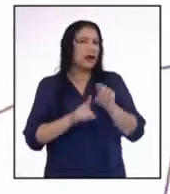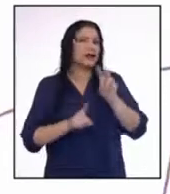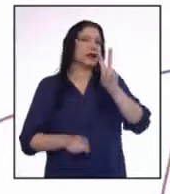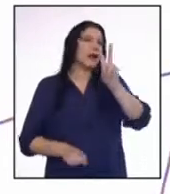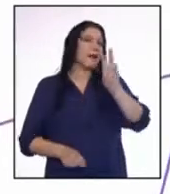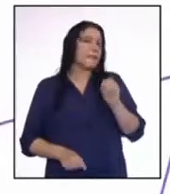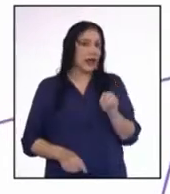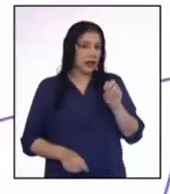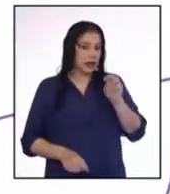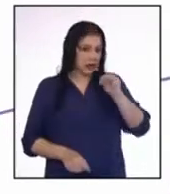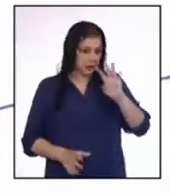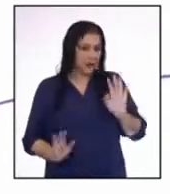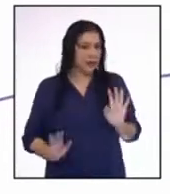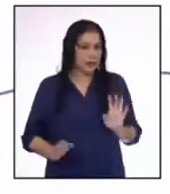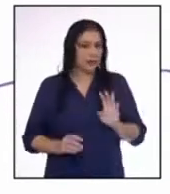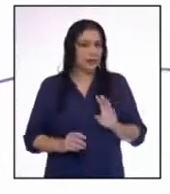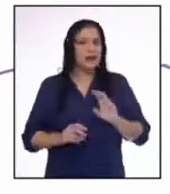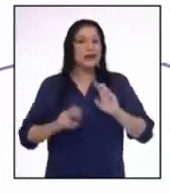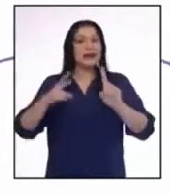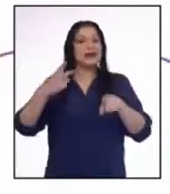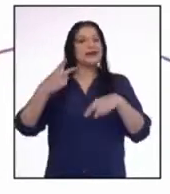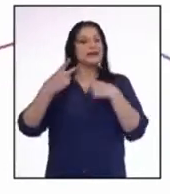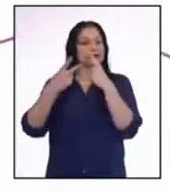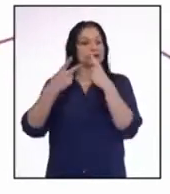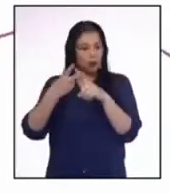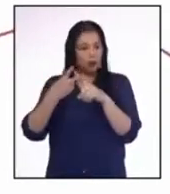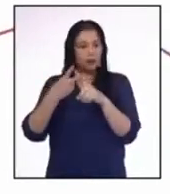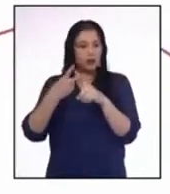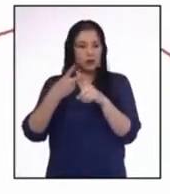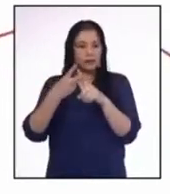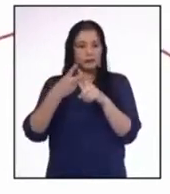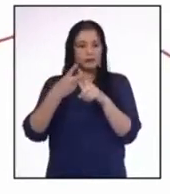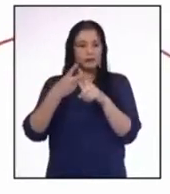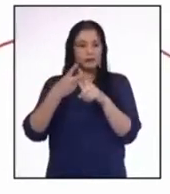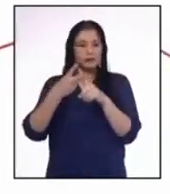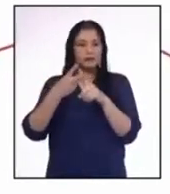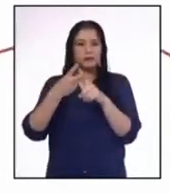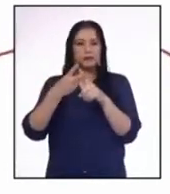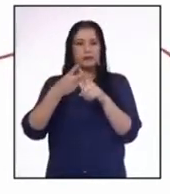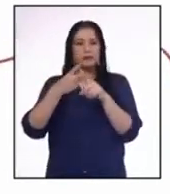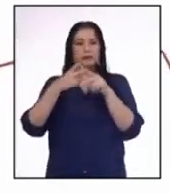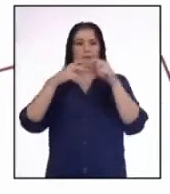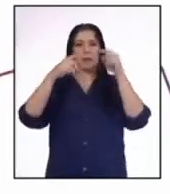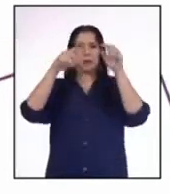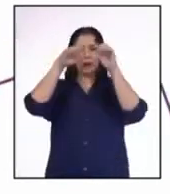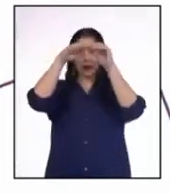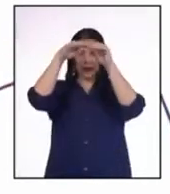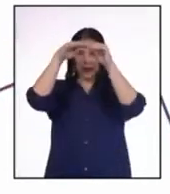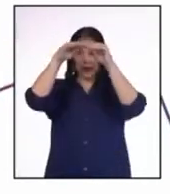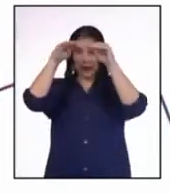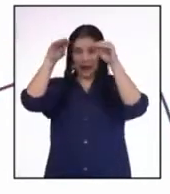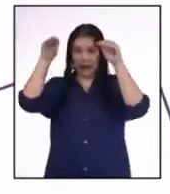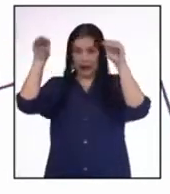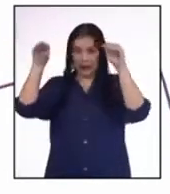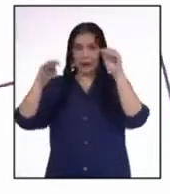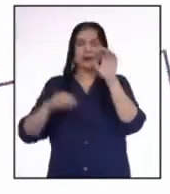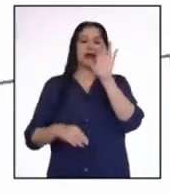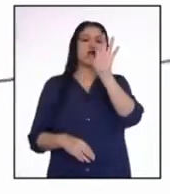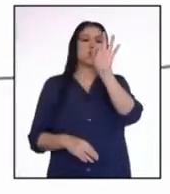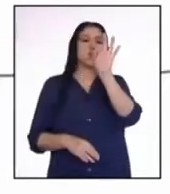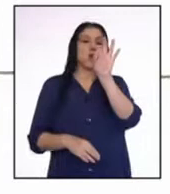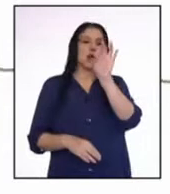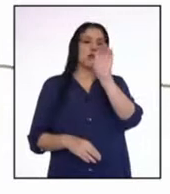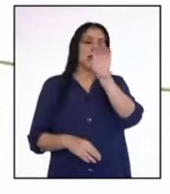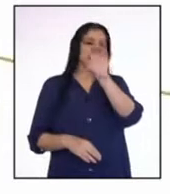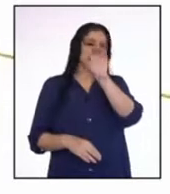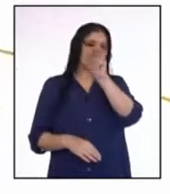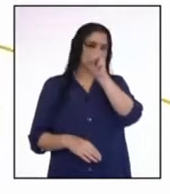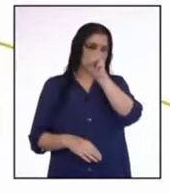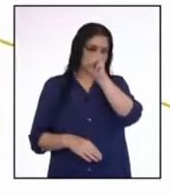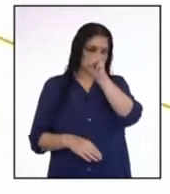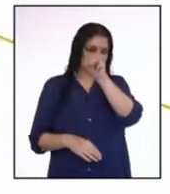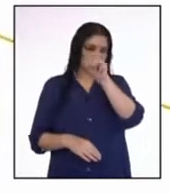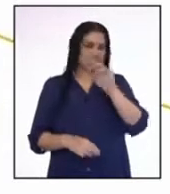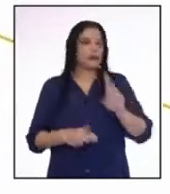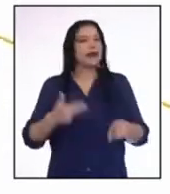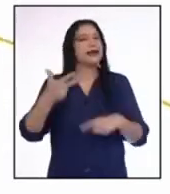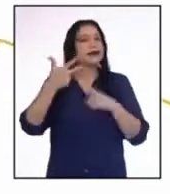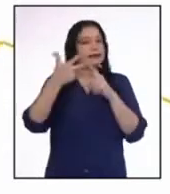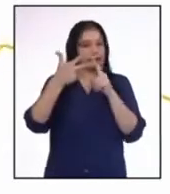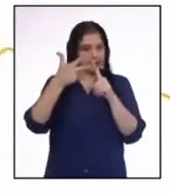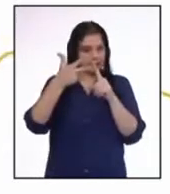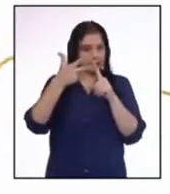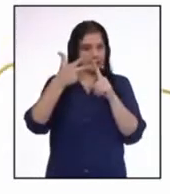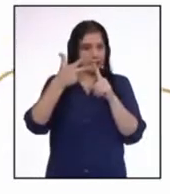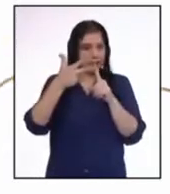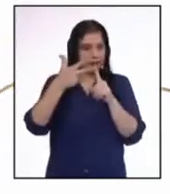20 metros. Paso 2. En la parte superior trazamos un segmento de 9 centímetros. Paso